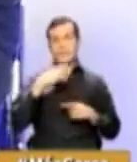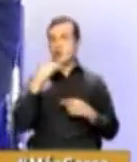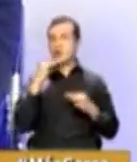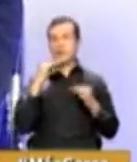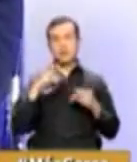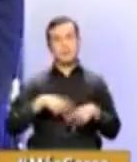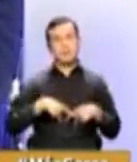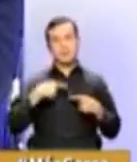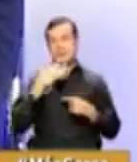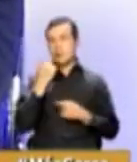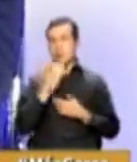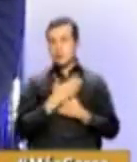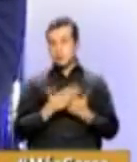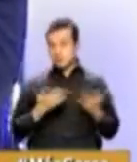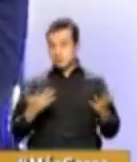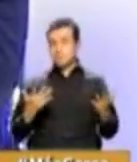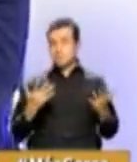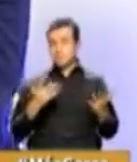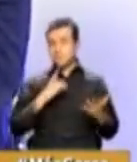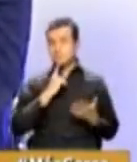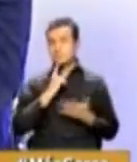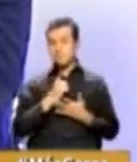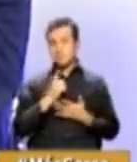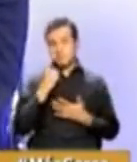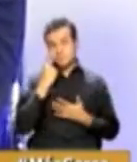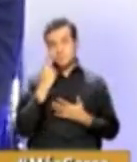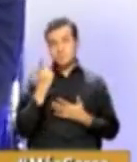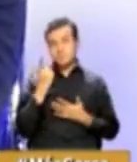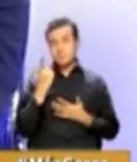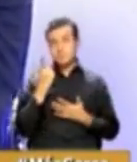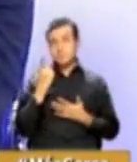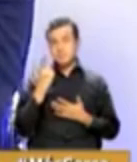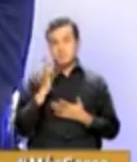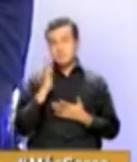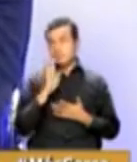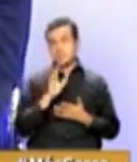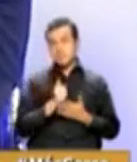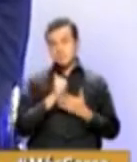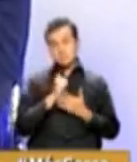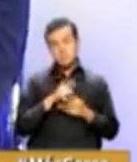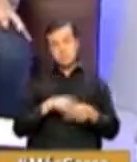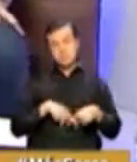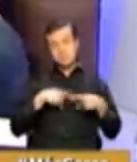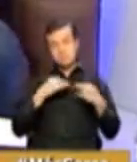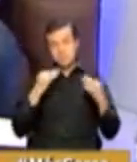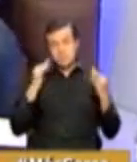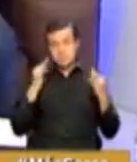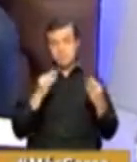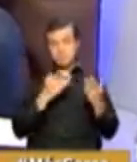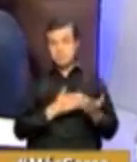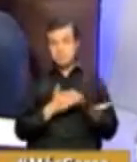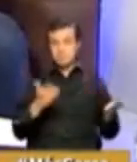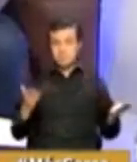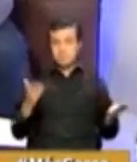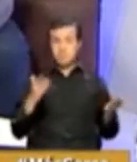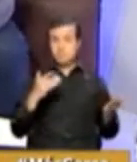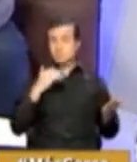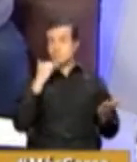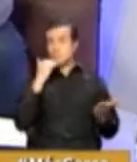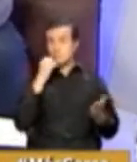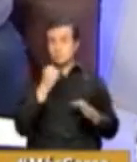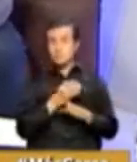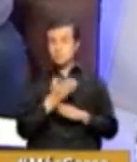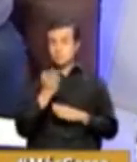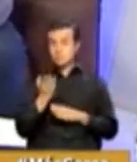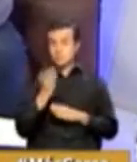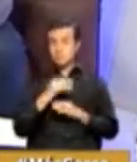calidad de vida. Por supuesto. O sea, prácticamente es eso. Claro que sí. También alguna conclusión